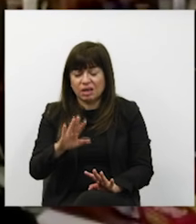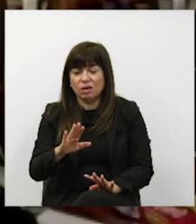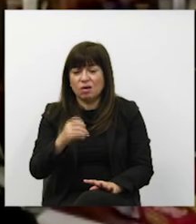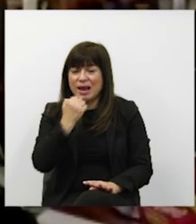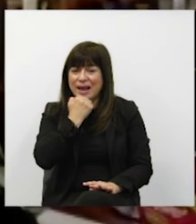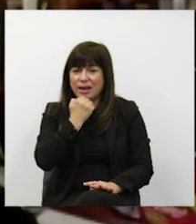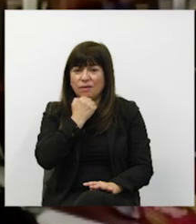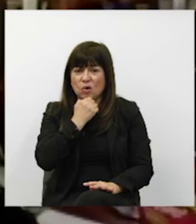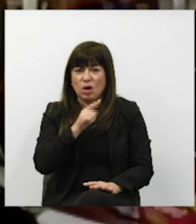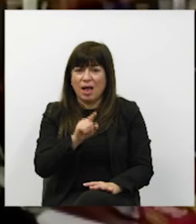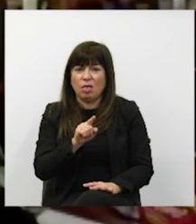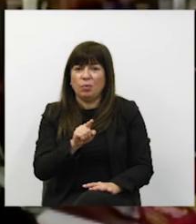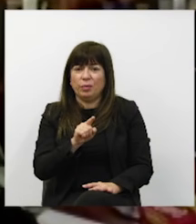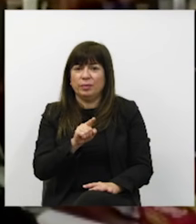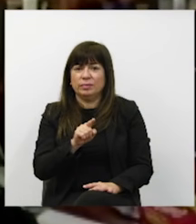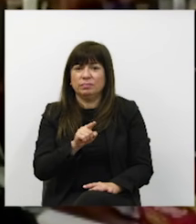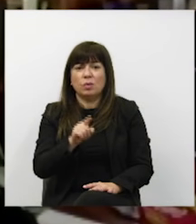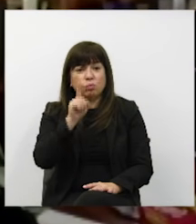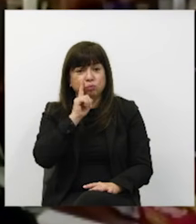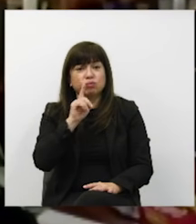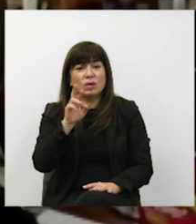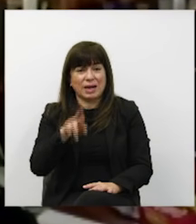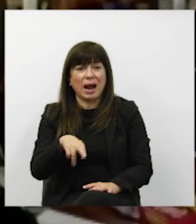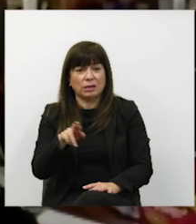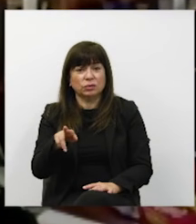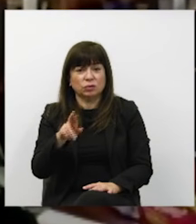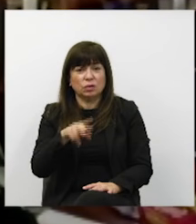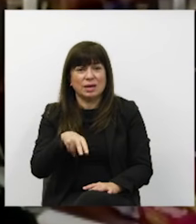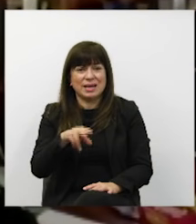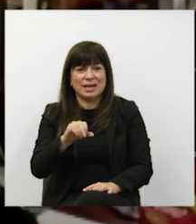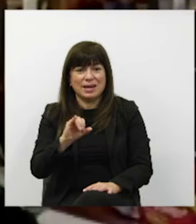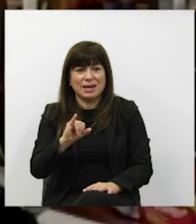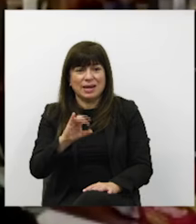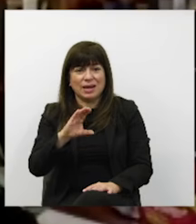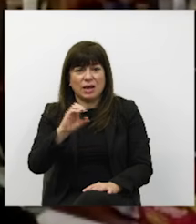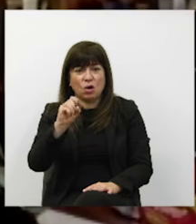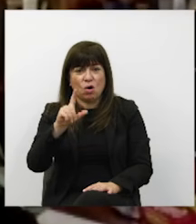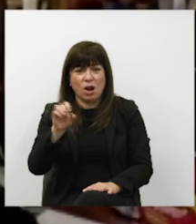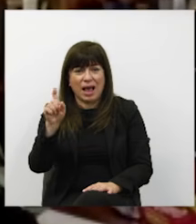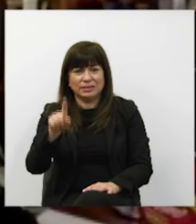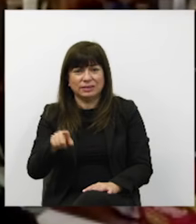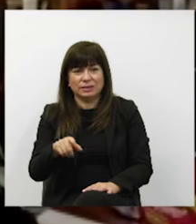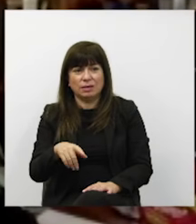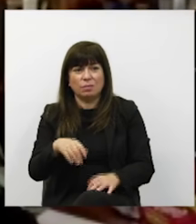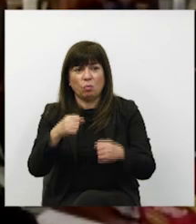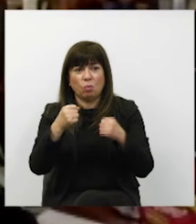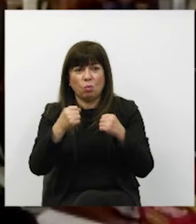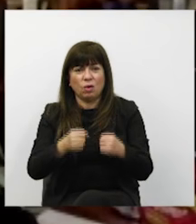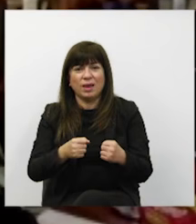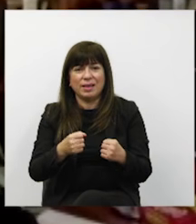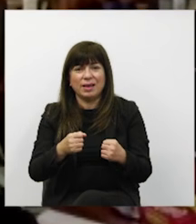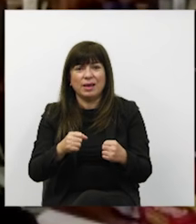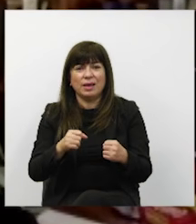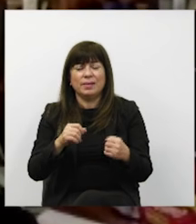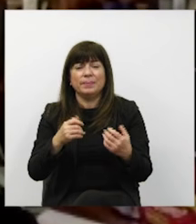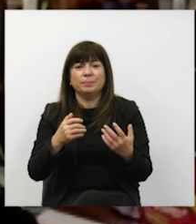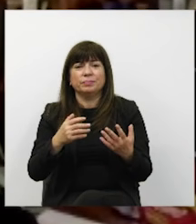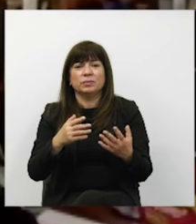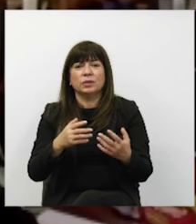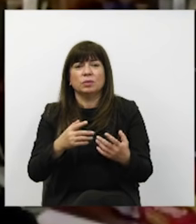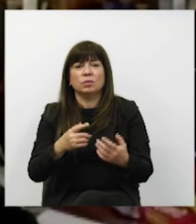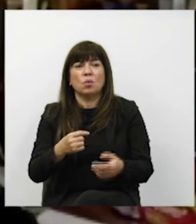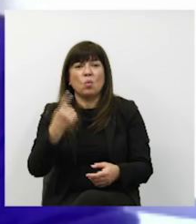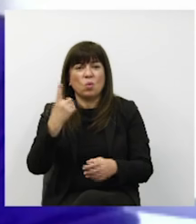completamente equivocados. Tiene razón Nicolás que ir para atrás, puede ser esto lo que decía Hirschman.